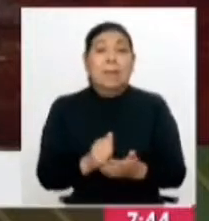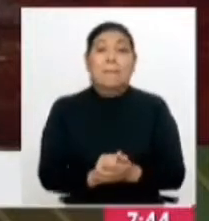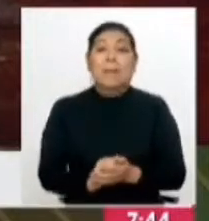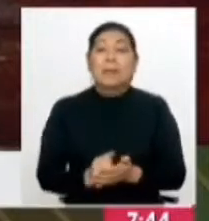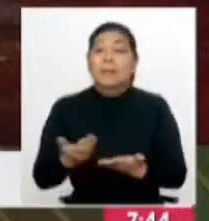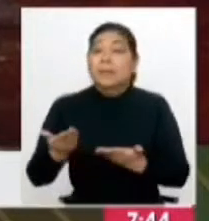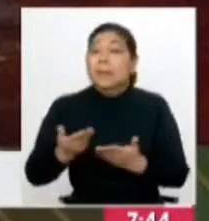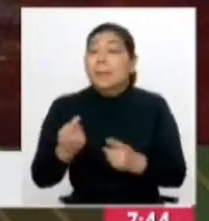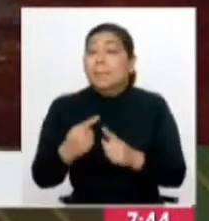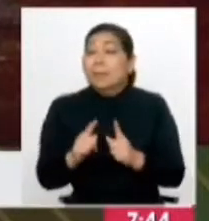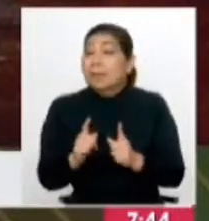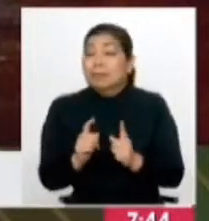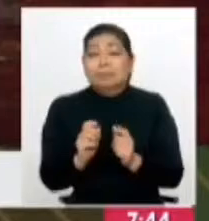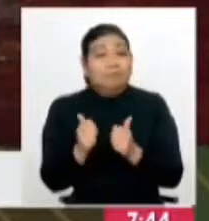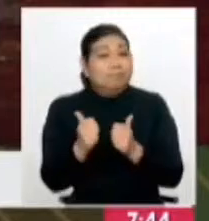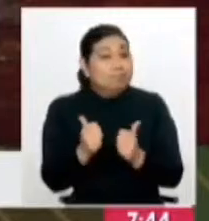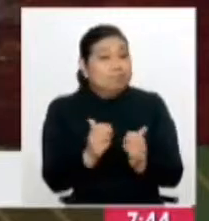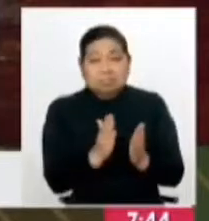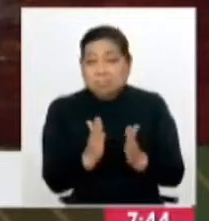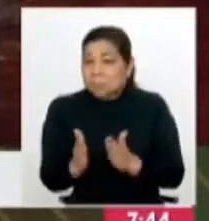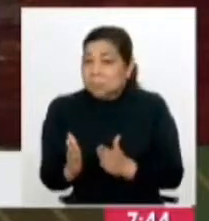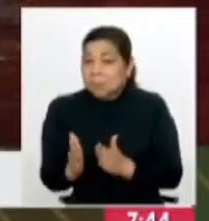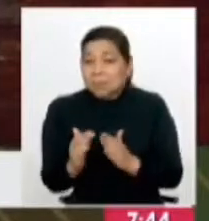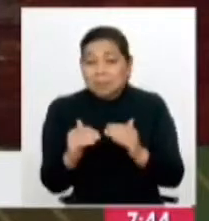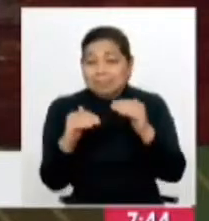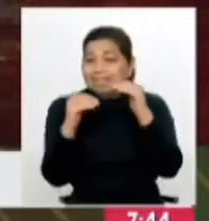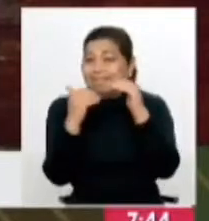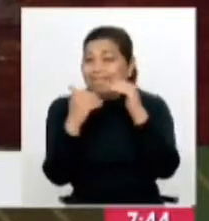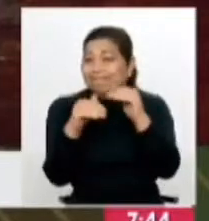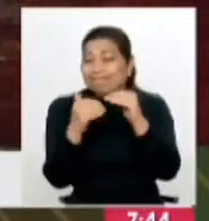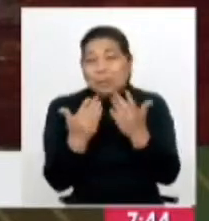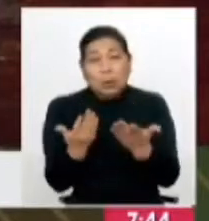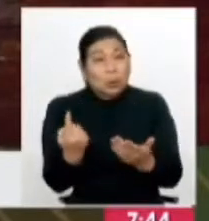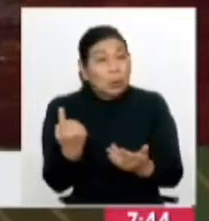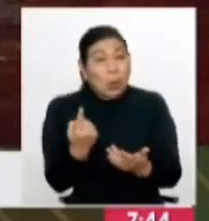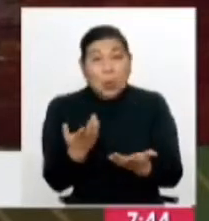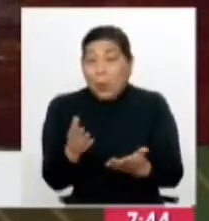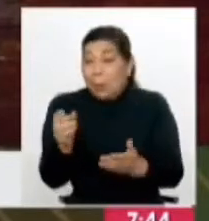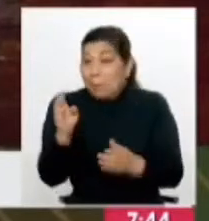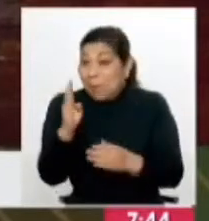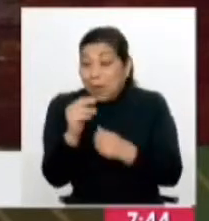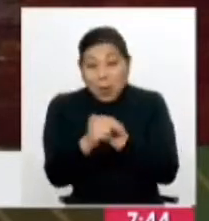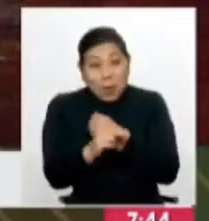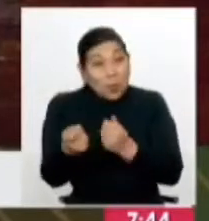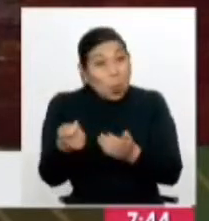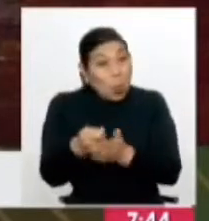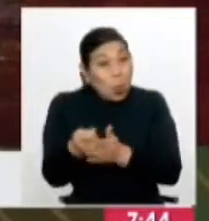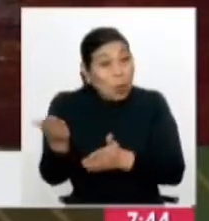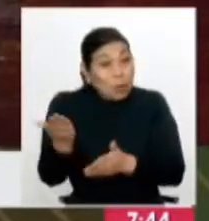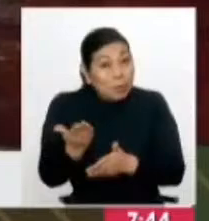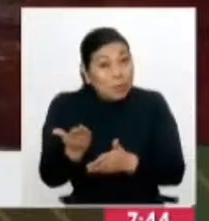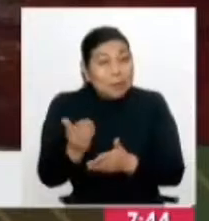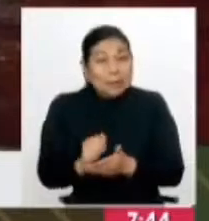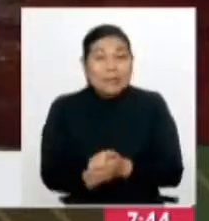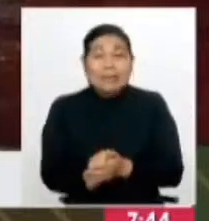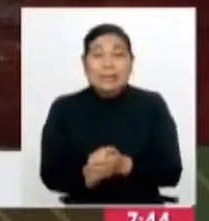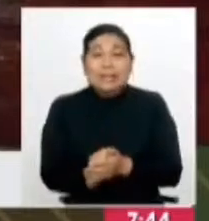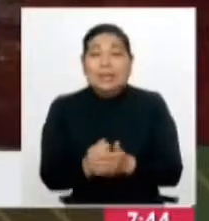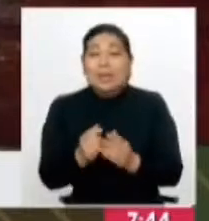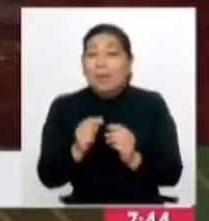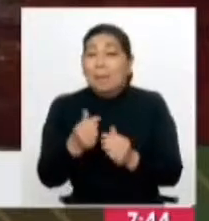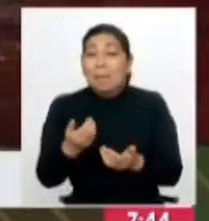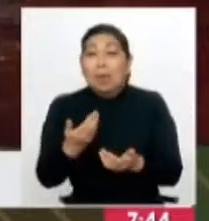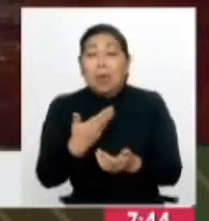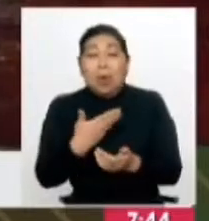segmento de atención a clientes está bien, bien limitado, ¿no? Claro. O sea, si no es cliente del banco y cobra a través, si no es, perdón, cliente del